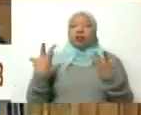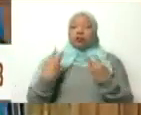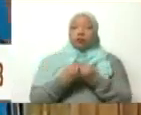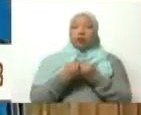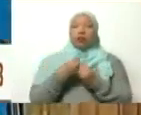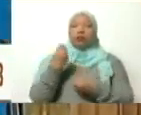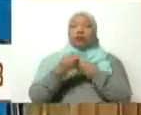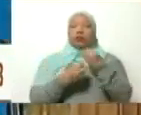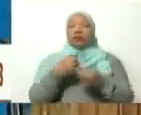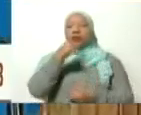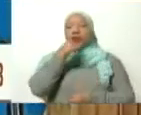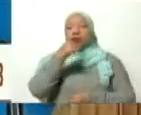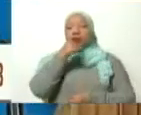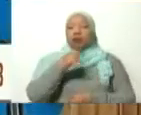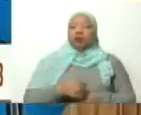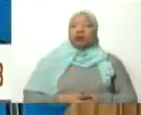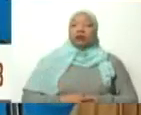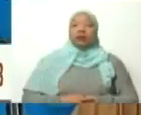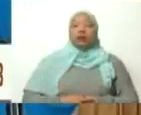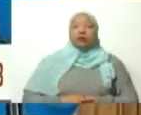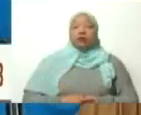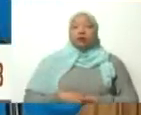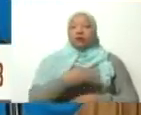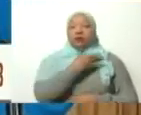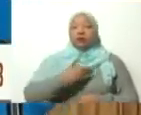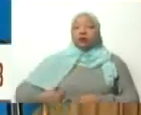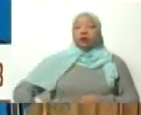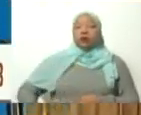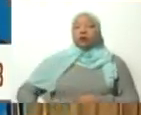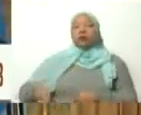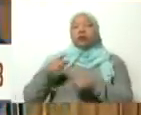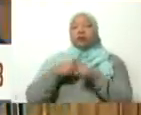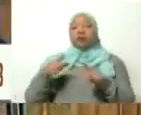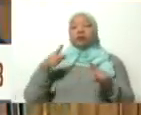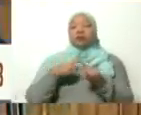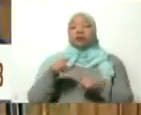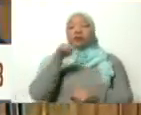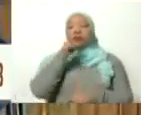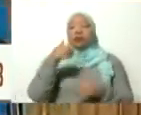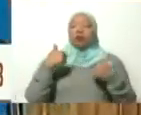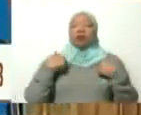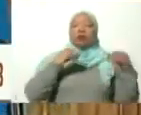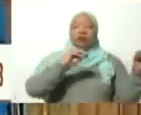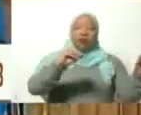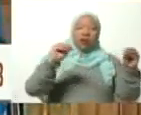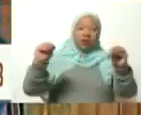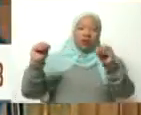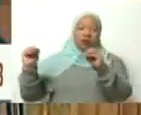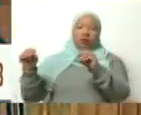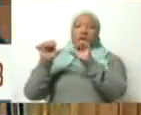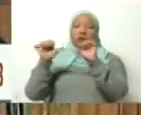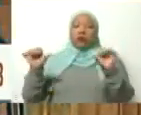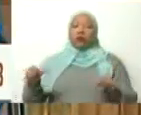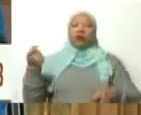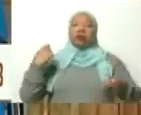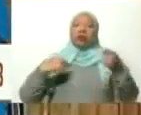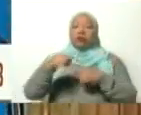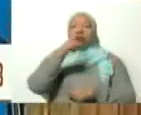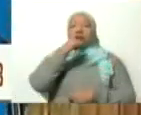ejerciendo. El presidente de la República, por otro lado, ha convocado al sistema financiero